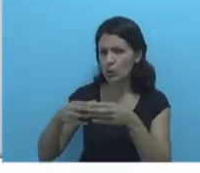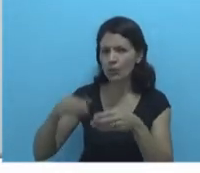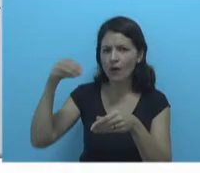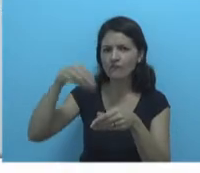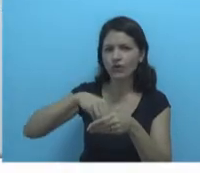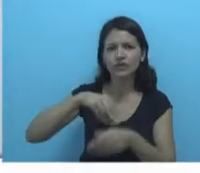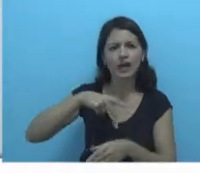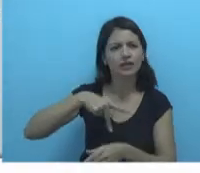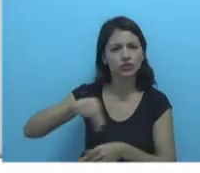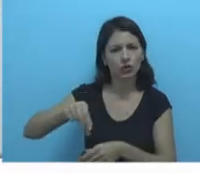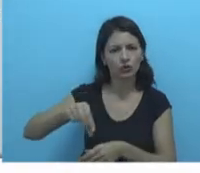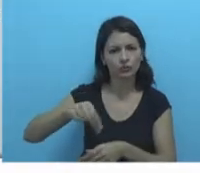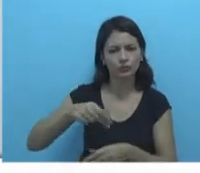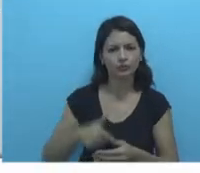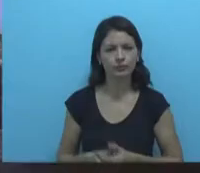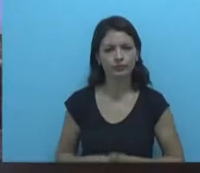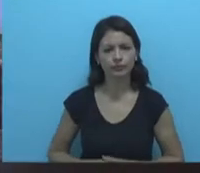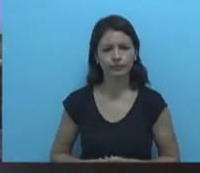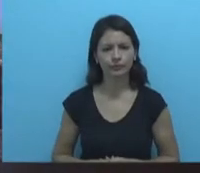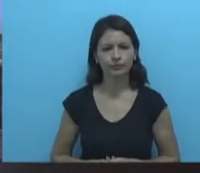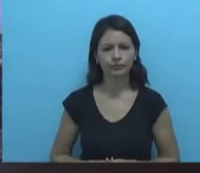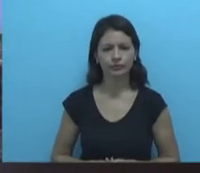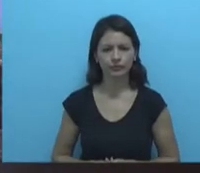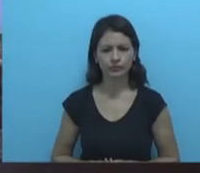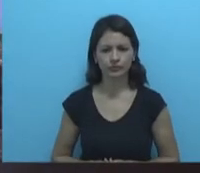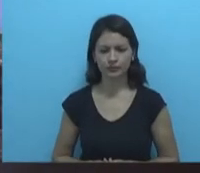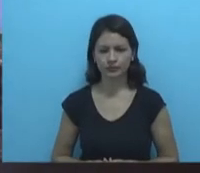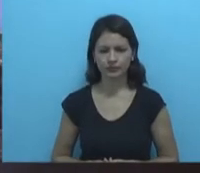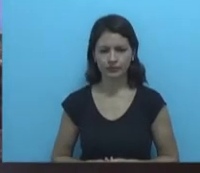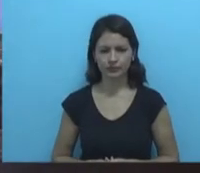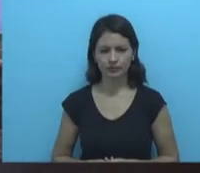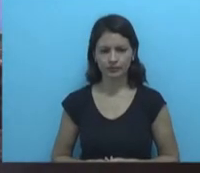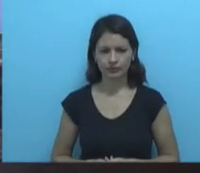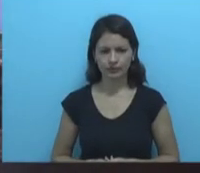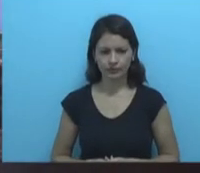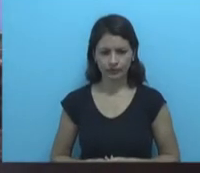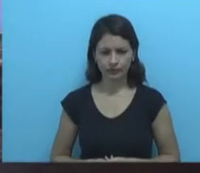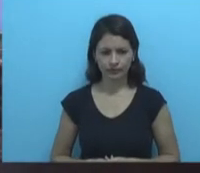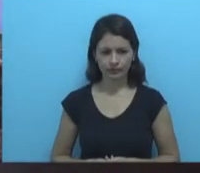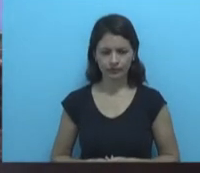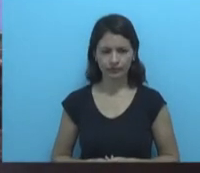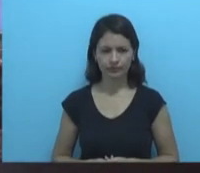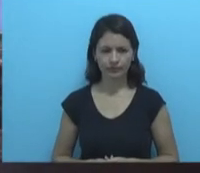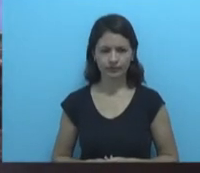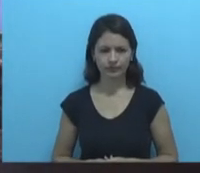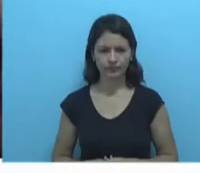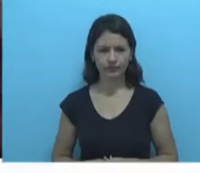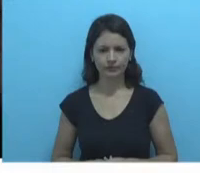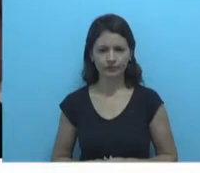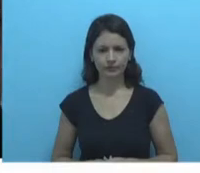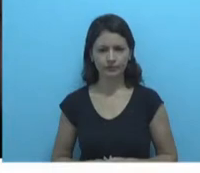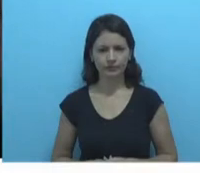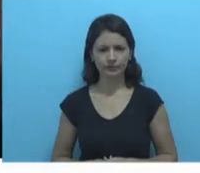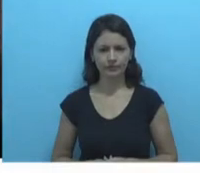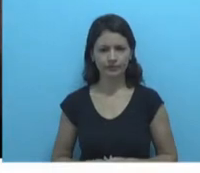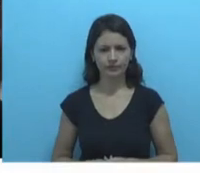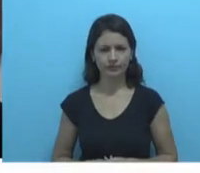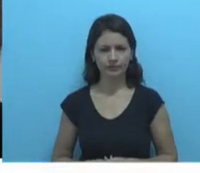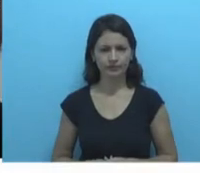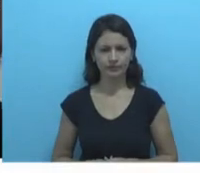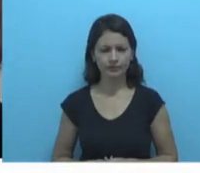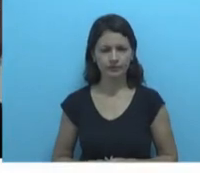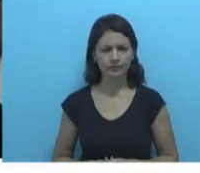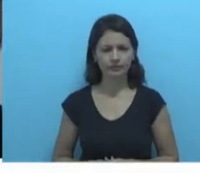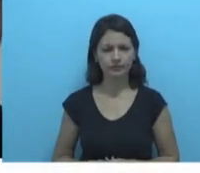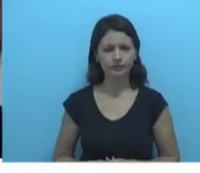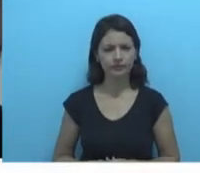gracias, diputado. Diputado Cándido. Presidente, no, para solicitar, de ser posible, con la anuencia del diputado